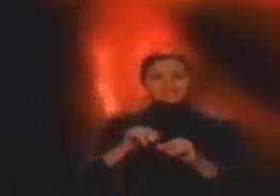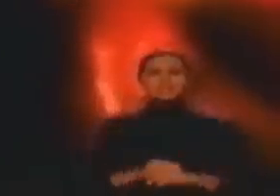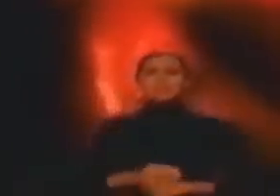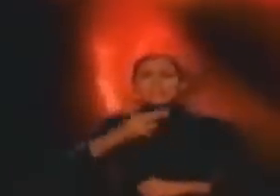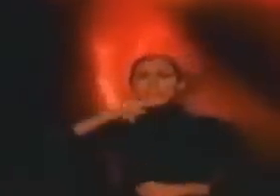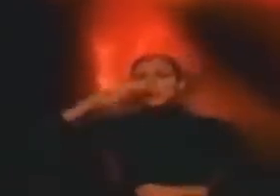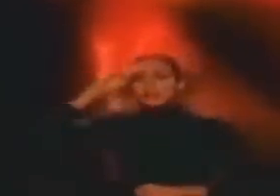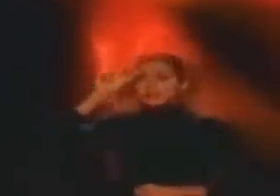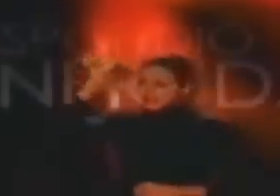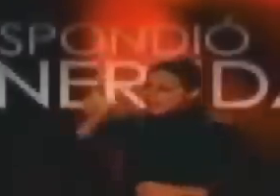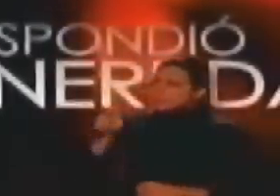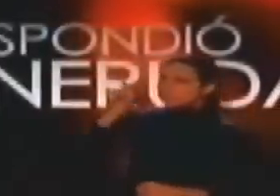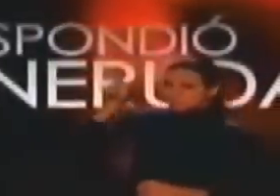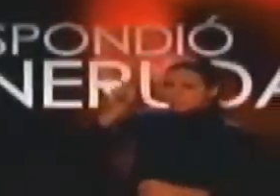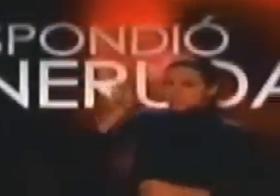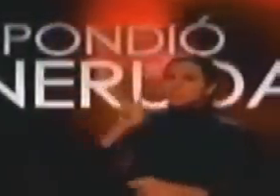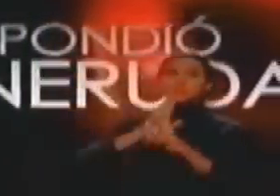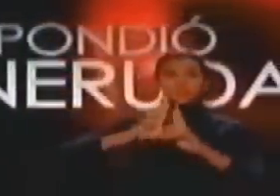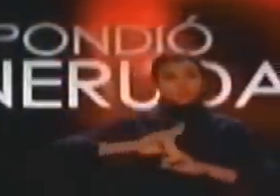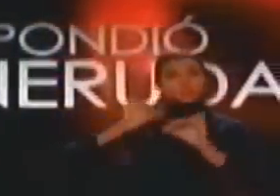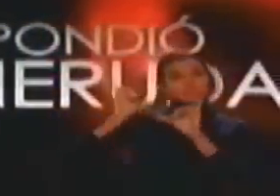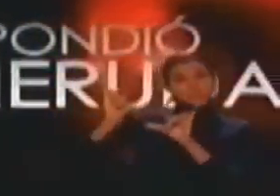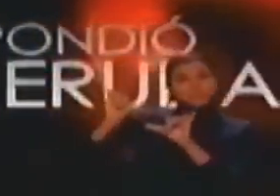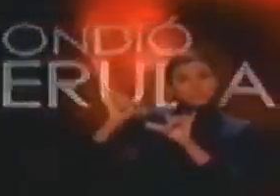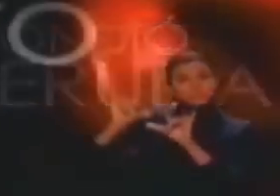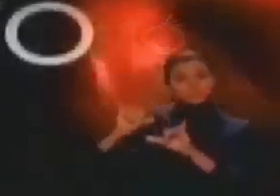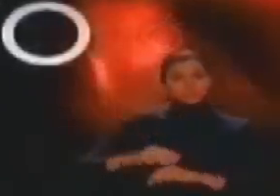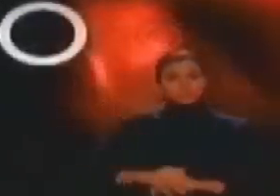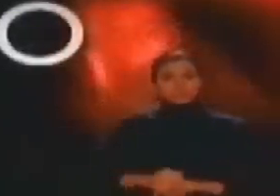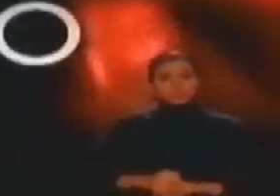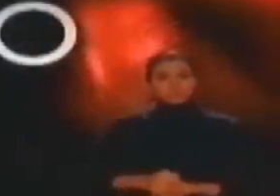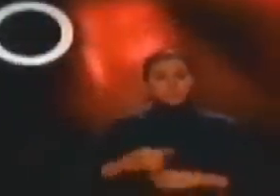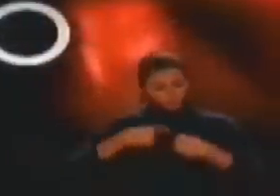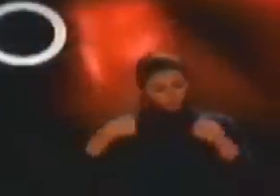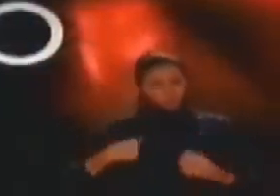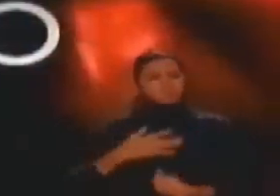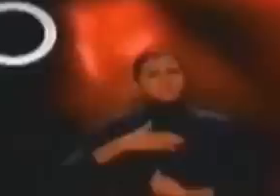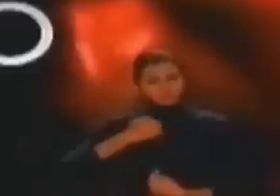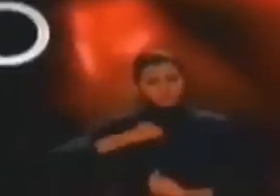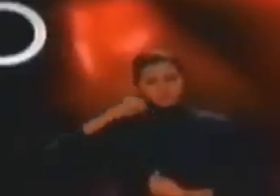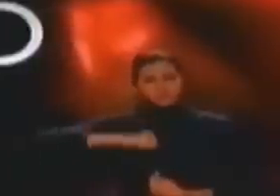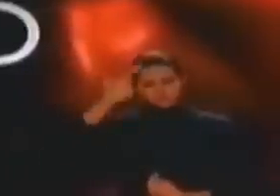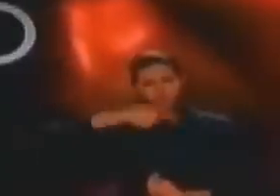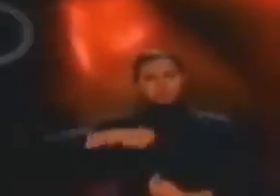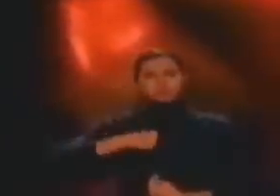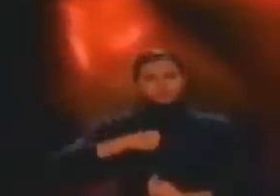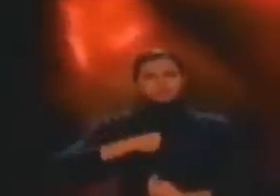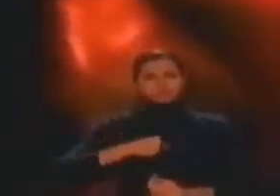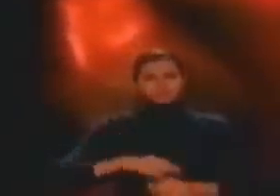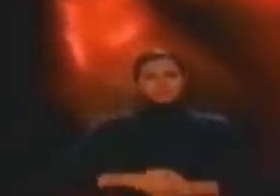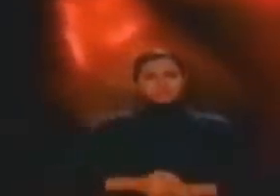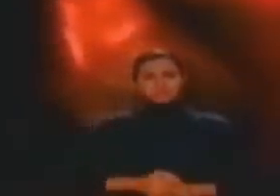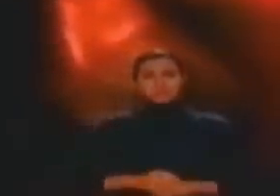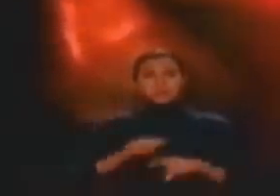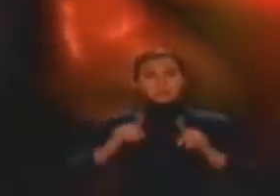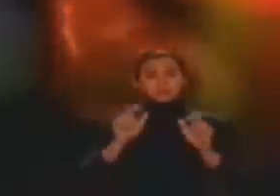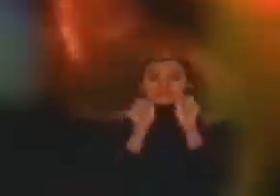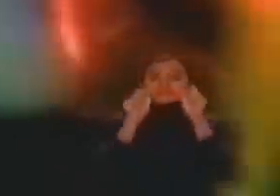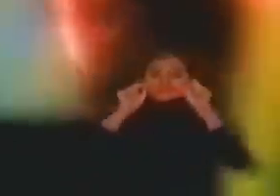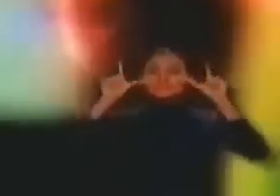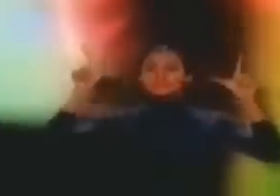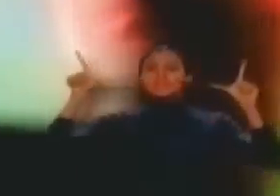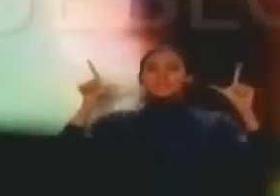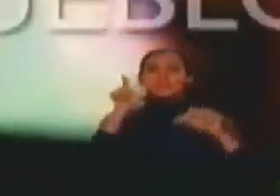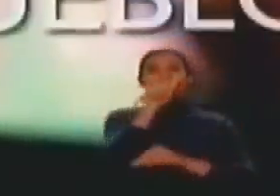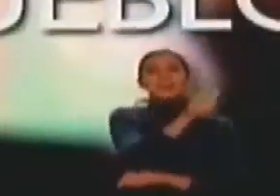Padre, ¿eres tú? Y me respondió el mismo Neruda, desde el corazón: sí, soy yo. Pero despierto cada